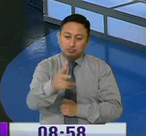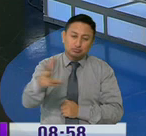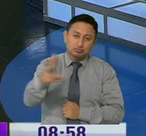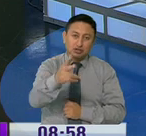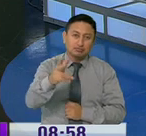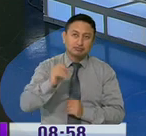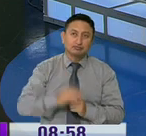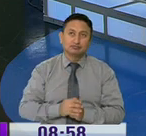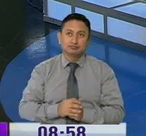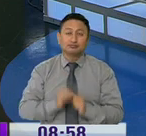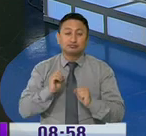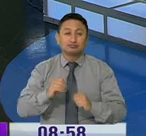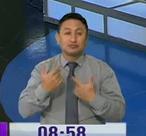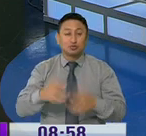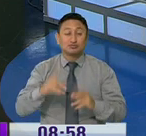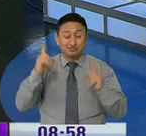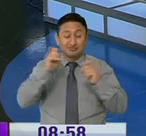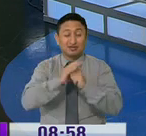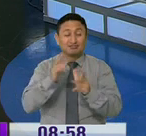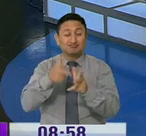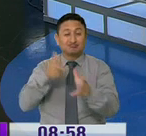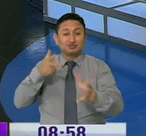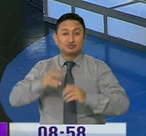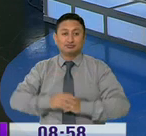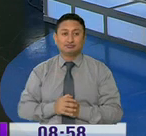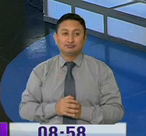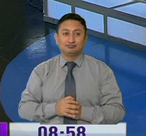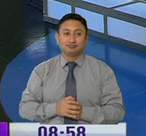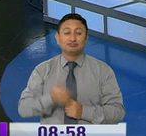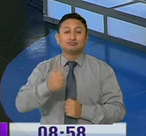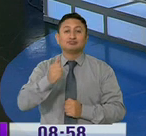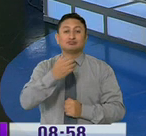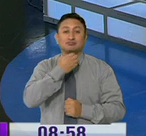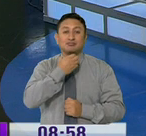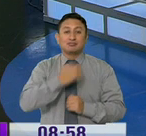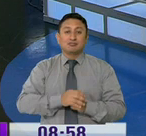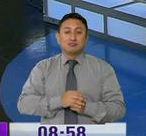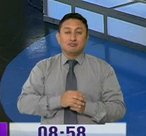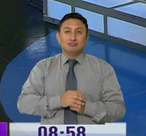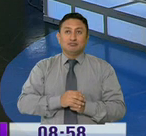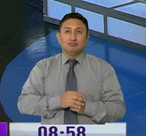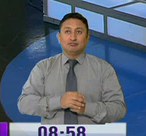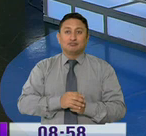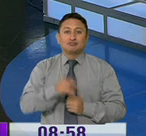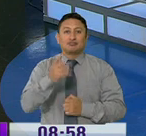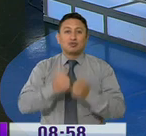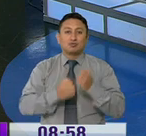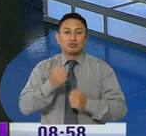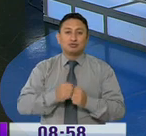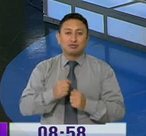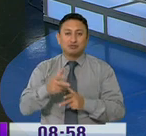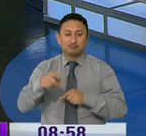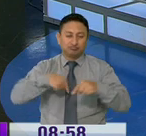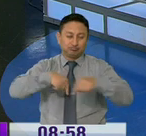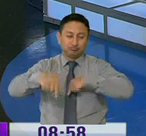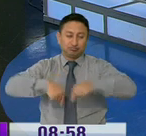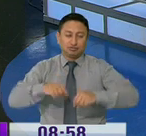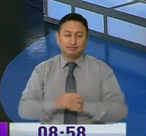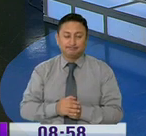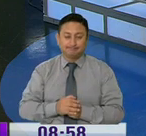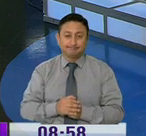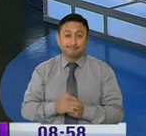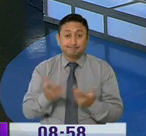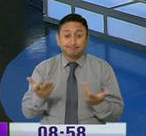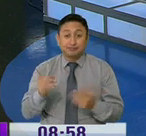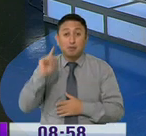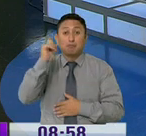el atrancón está realmente fuerte. Igualmente por la 10 de agosto e Interoceánica hay problemas de tráfico. Recién